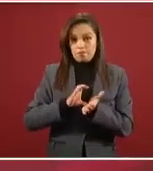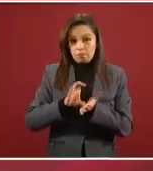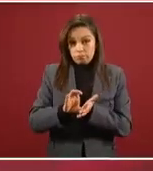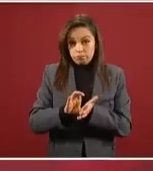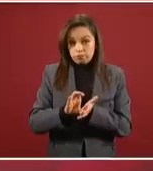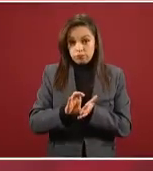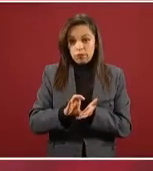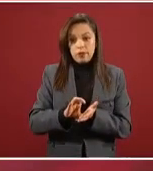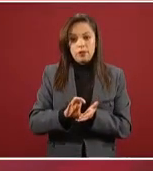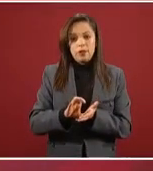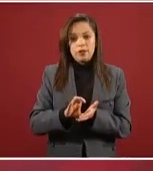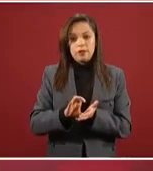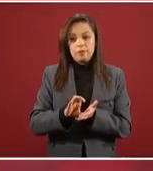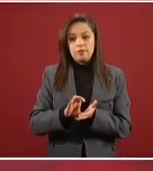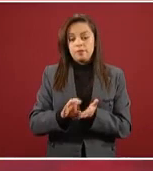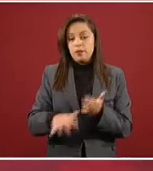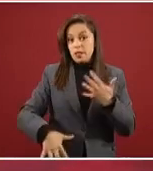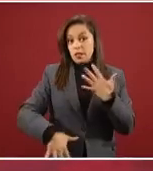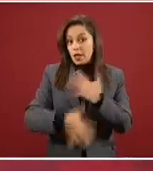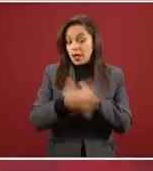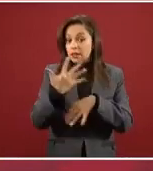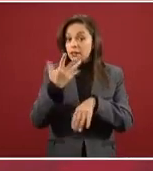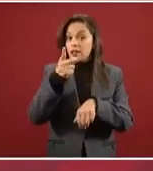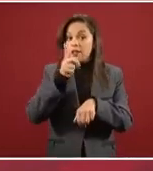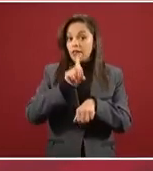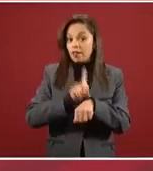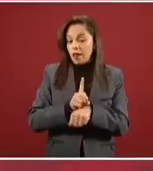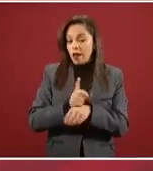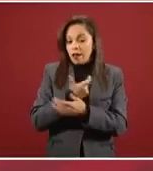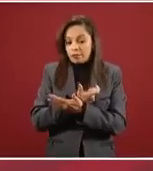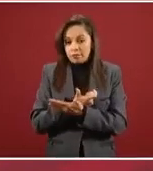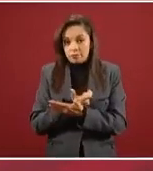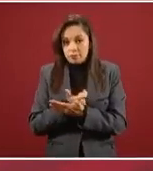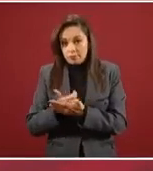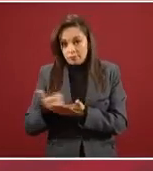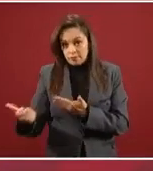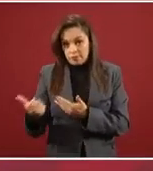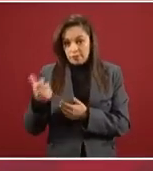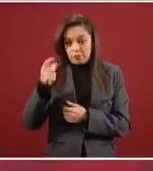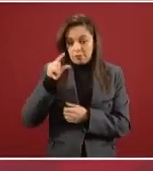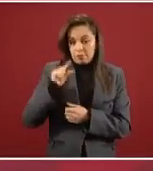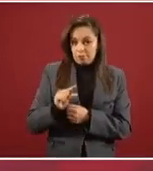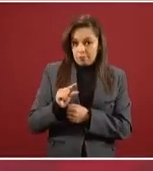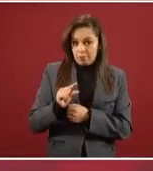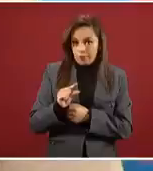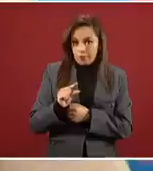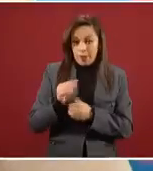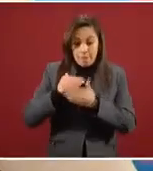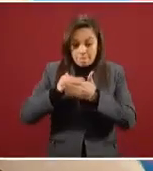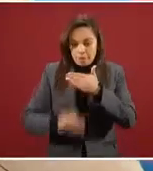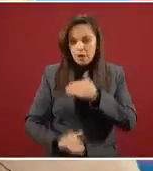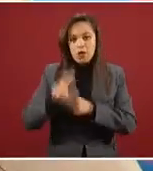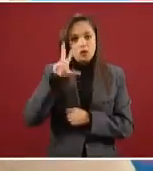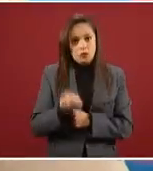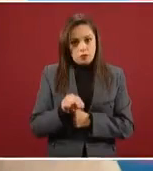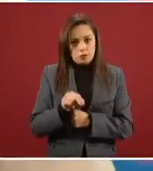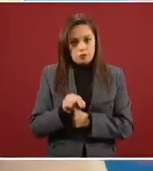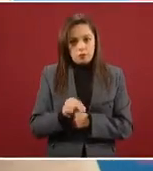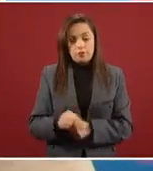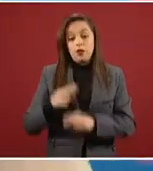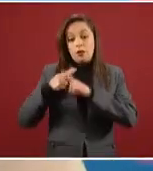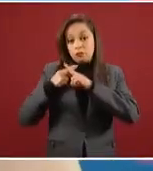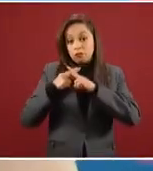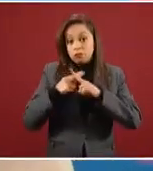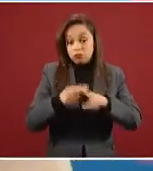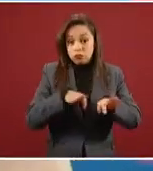15 días de salario si se trabajó todo el año, si se trabajó no todo el año, solamente una parte,